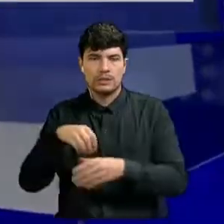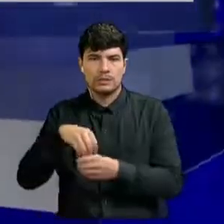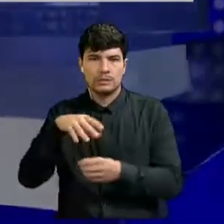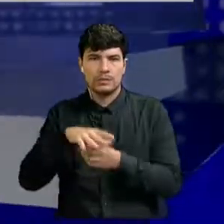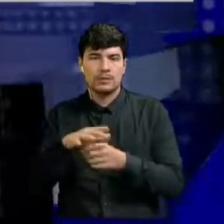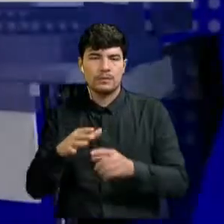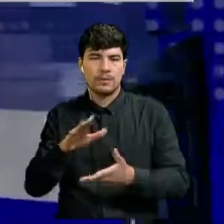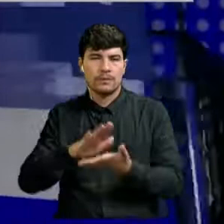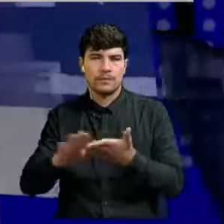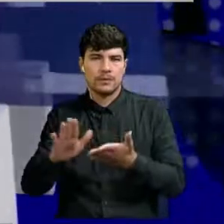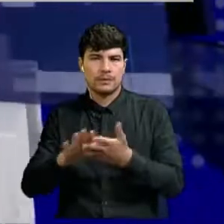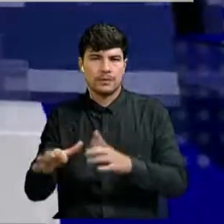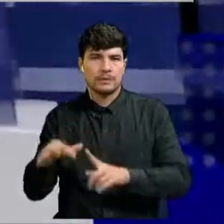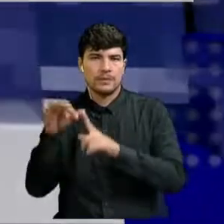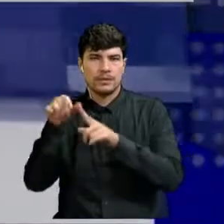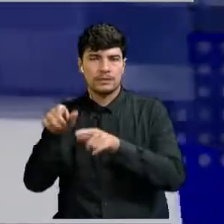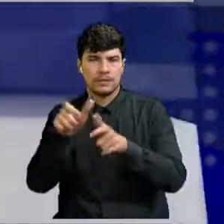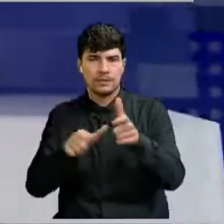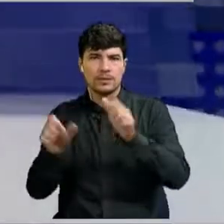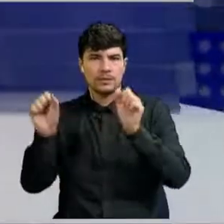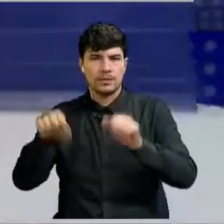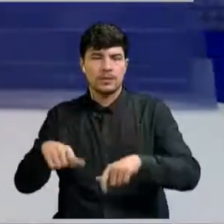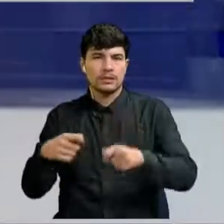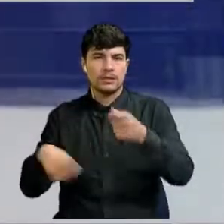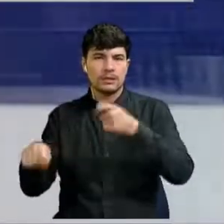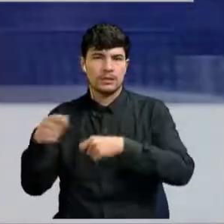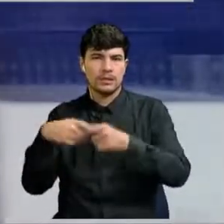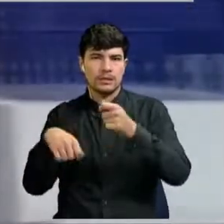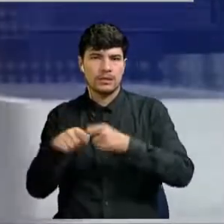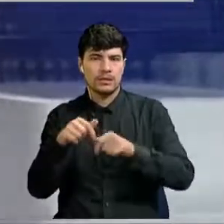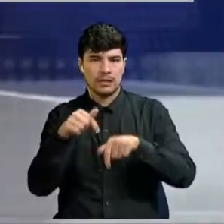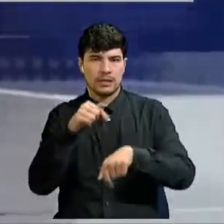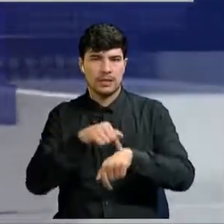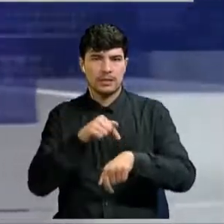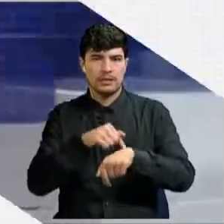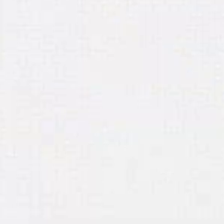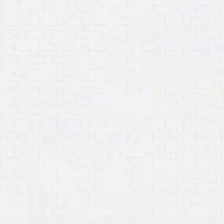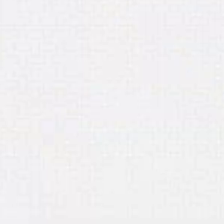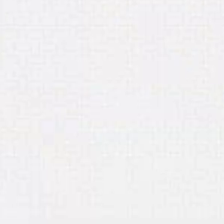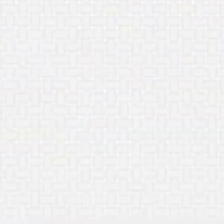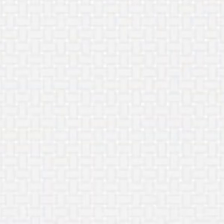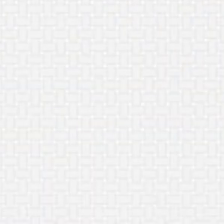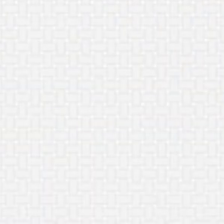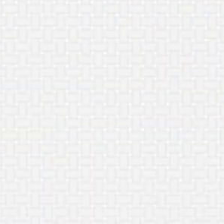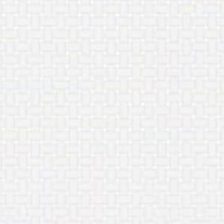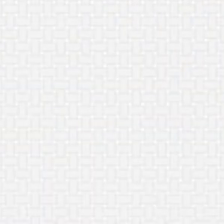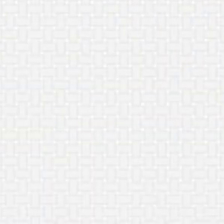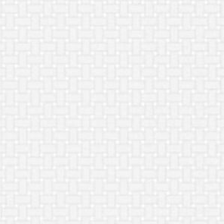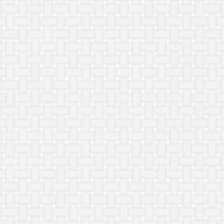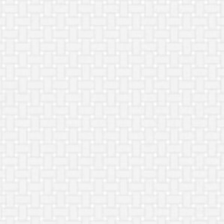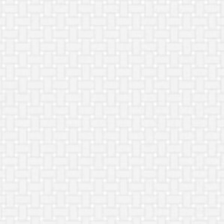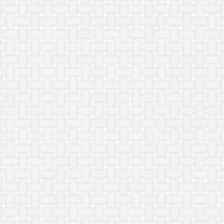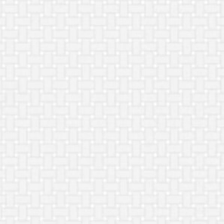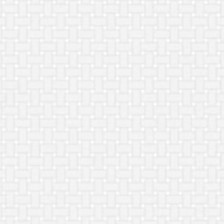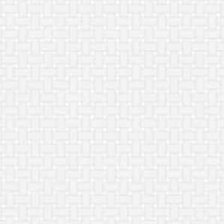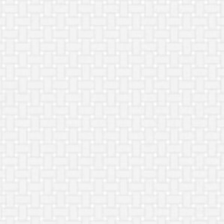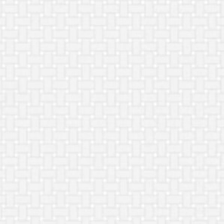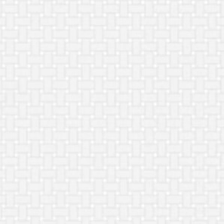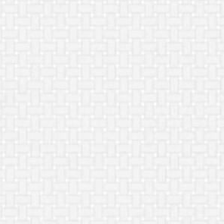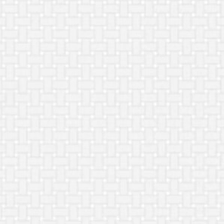los vendedores ambulantes en temporada decembrina esto es todo por el momento siguen ustedes el estudio cantero puntocom